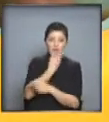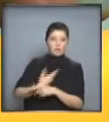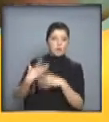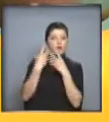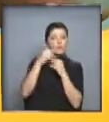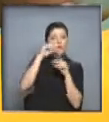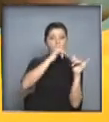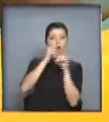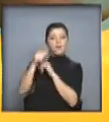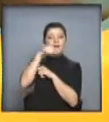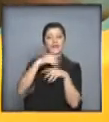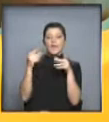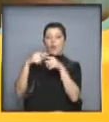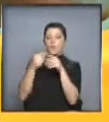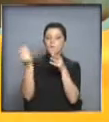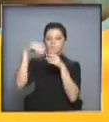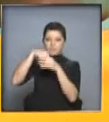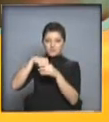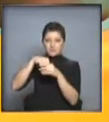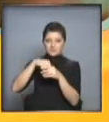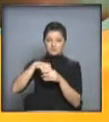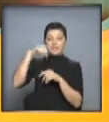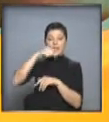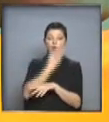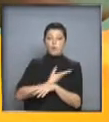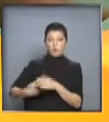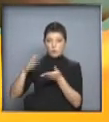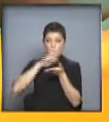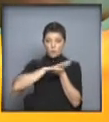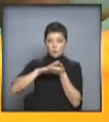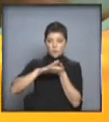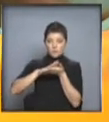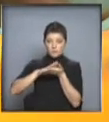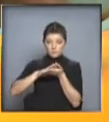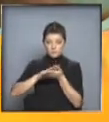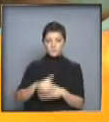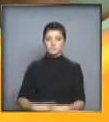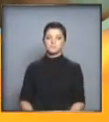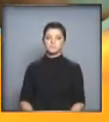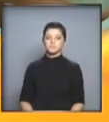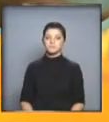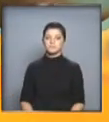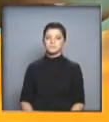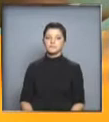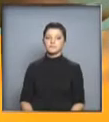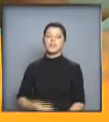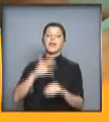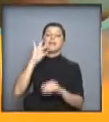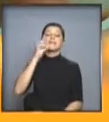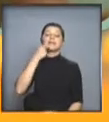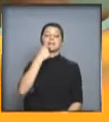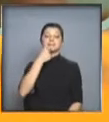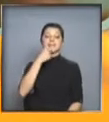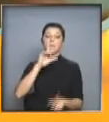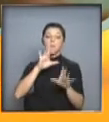modelo de Estado que asiste a las personas y esas clases también más postergadas. Pero tal vez no pensás